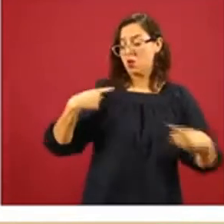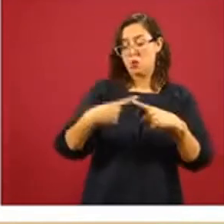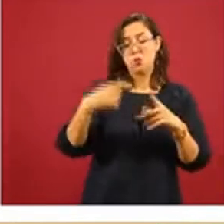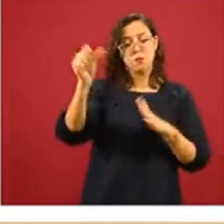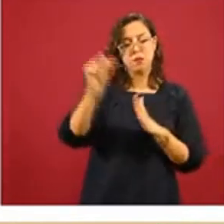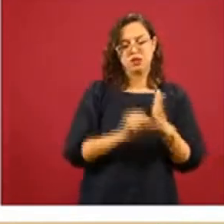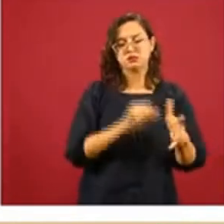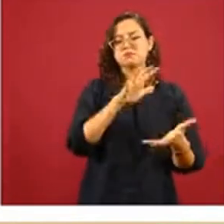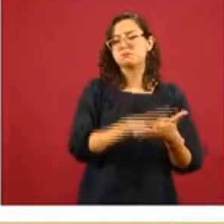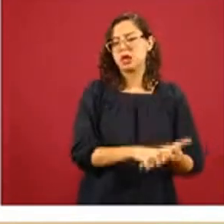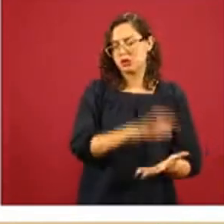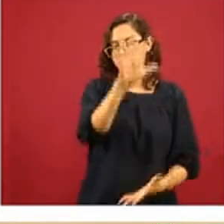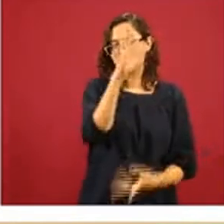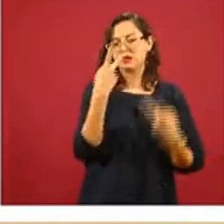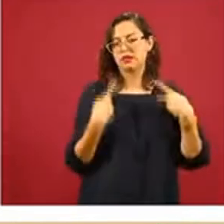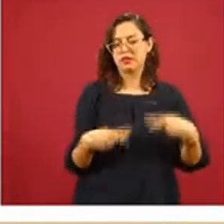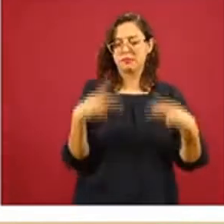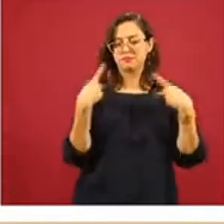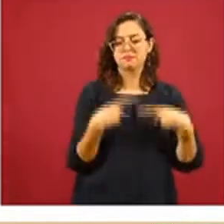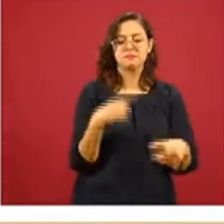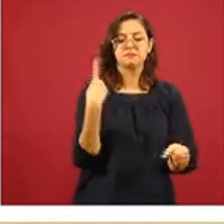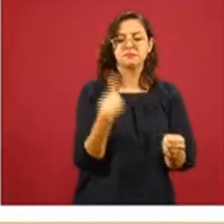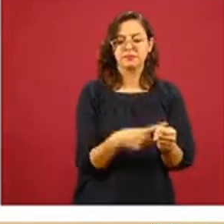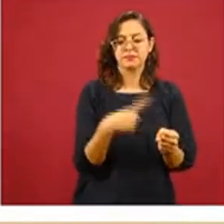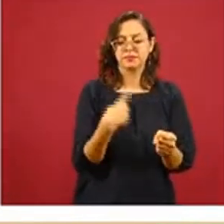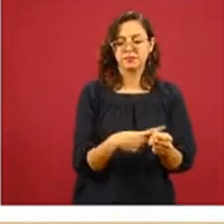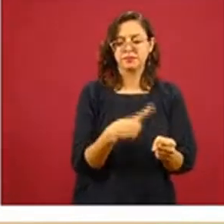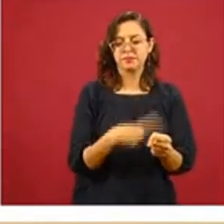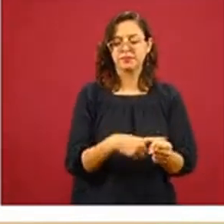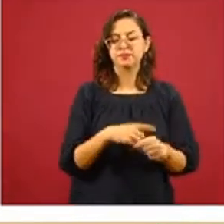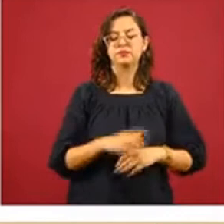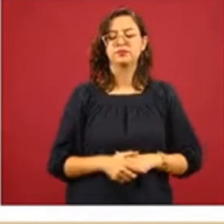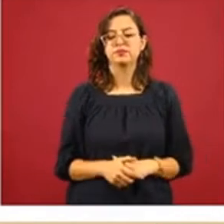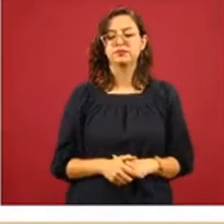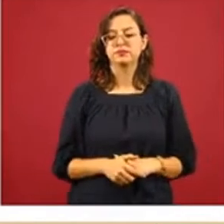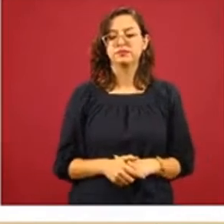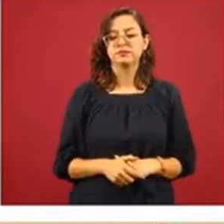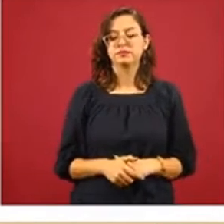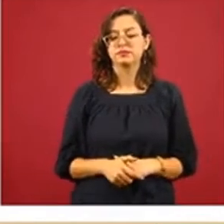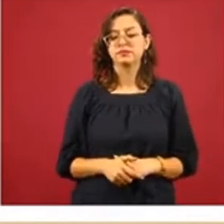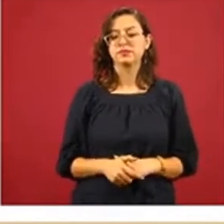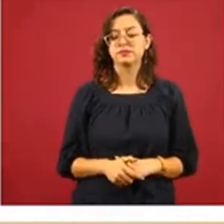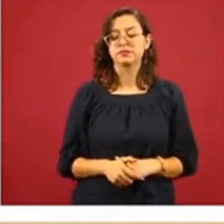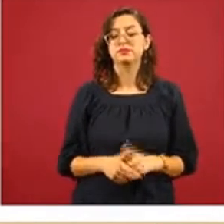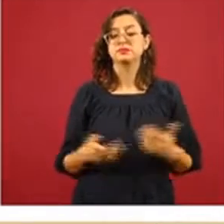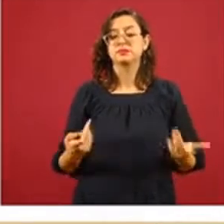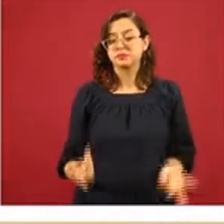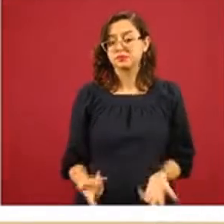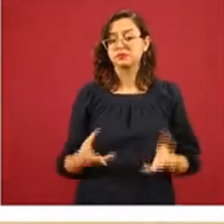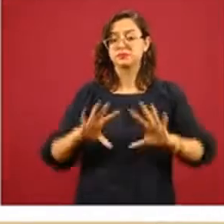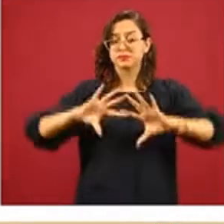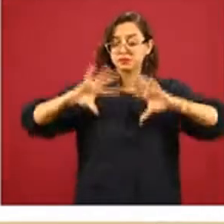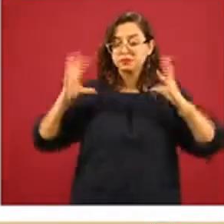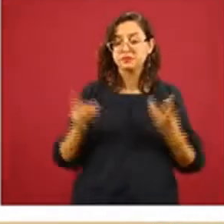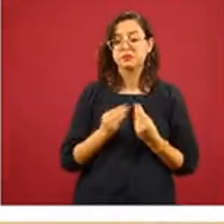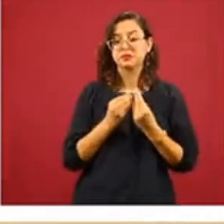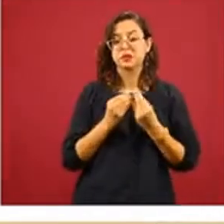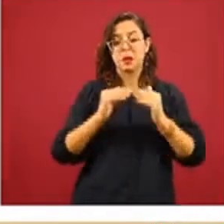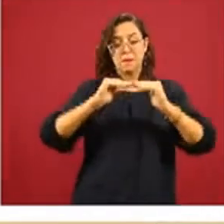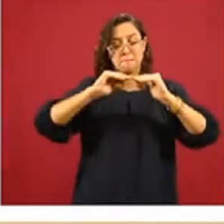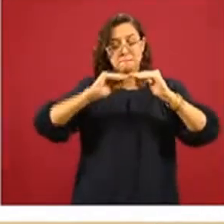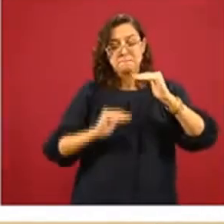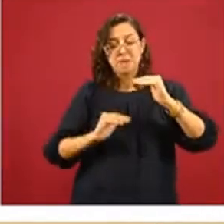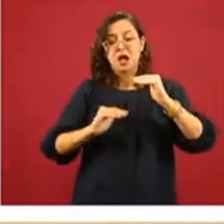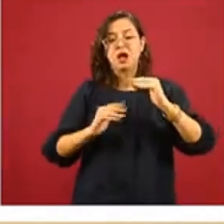concentrado la mayor carga de esta pandemia activa, aunque el número total bajó muy